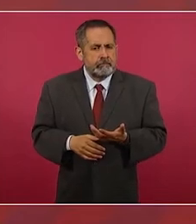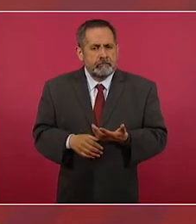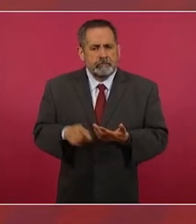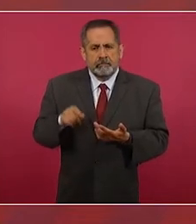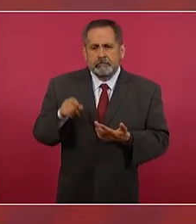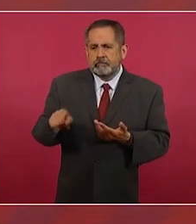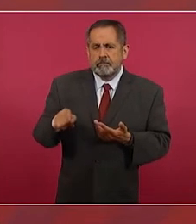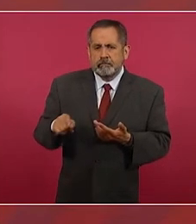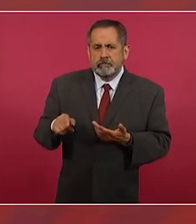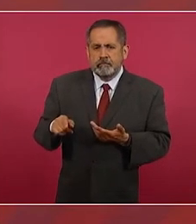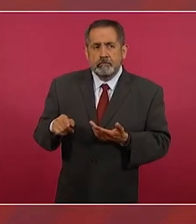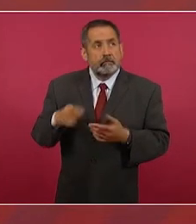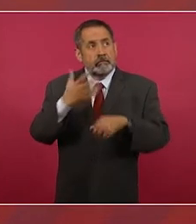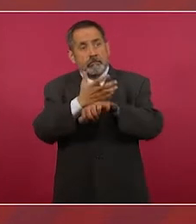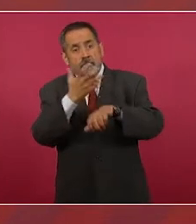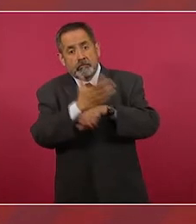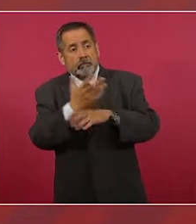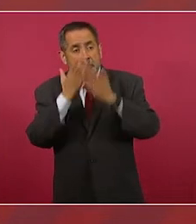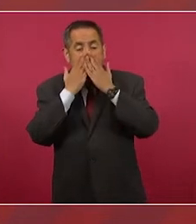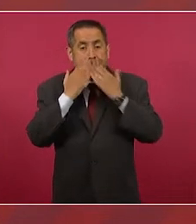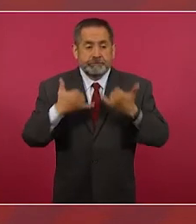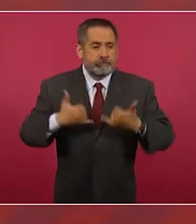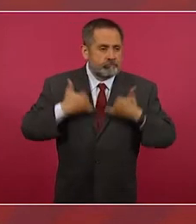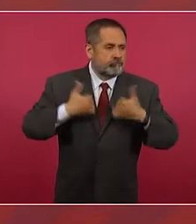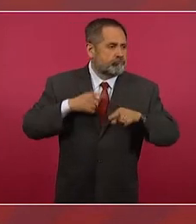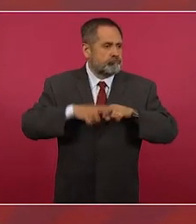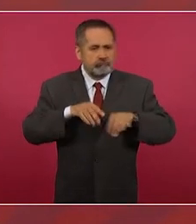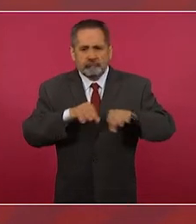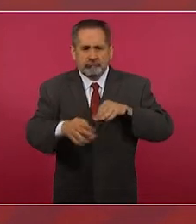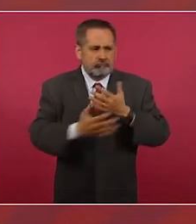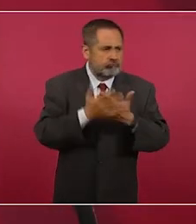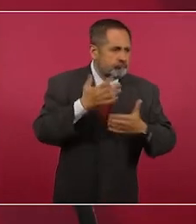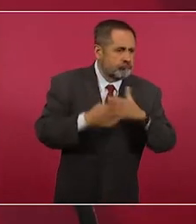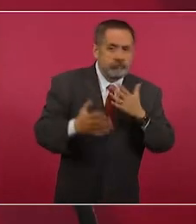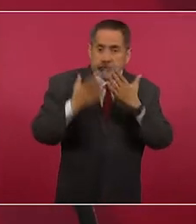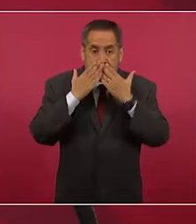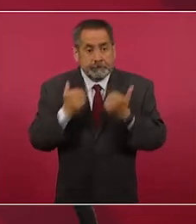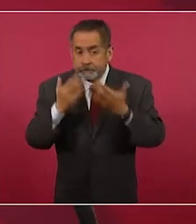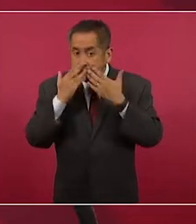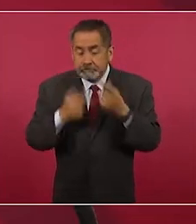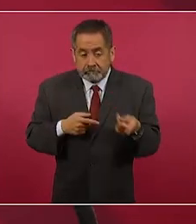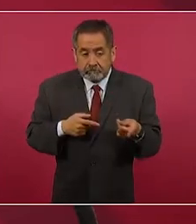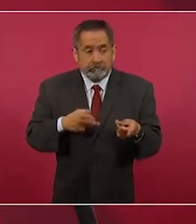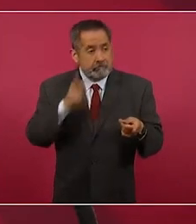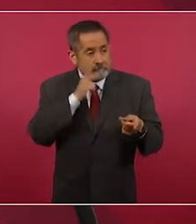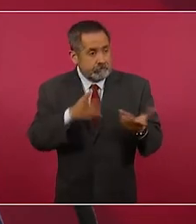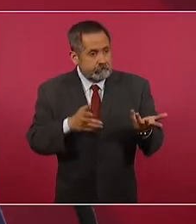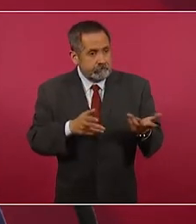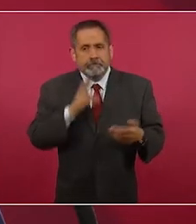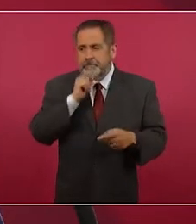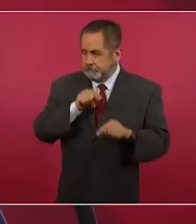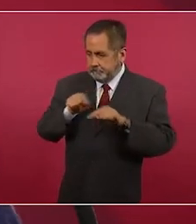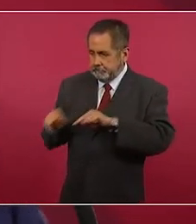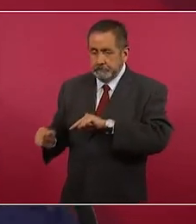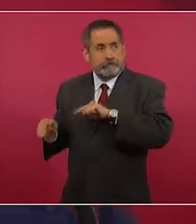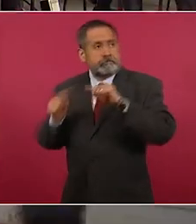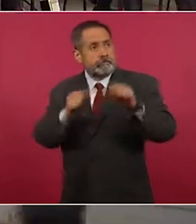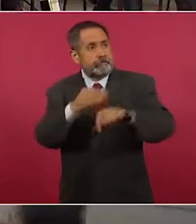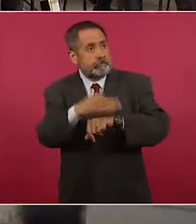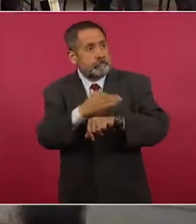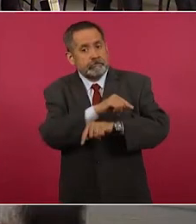tienen fuerza de trabajo en Estados Unidos. Puede probarse. Y luego, lo otro que